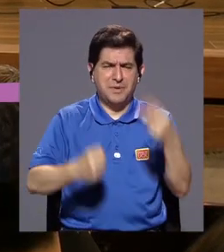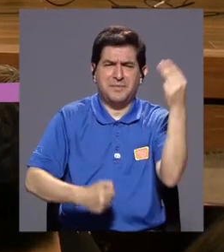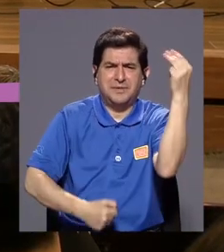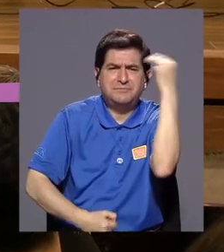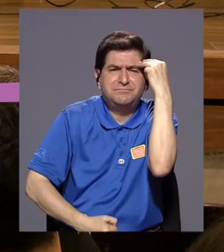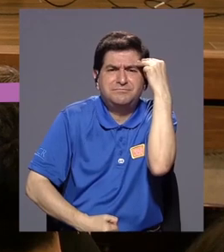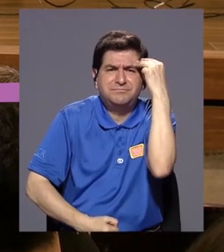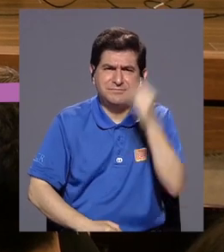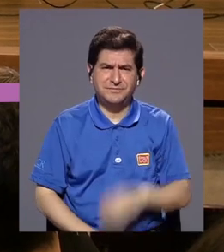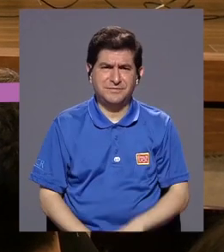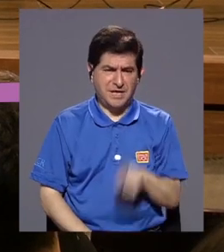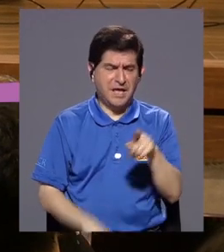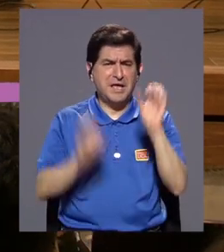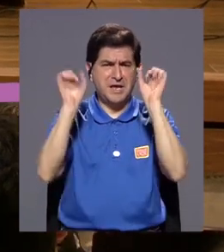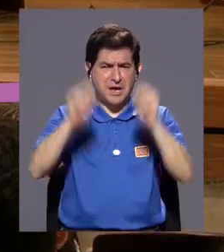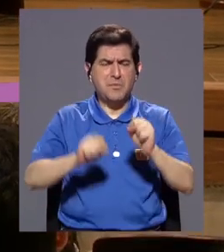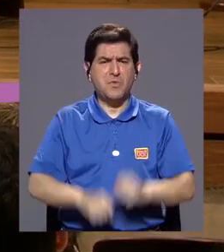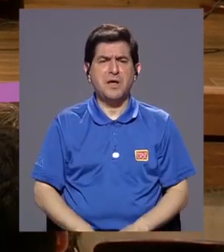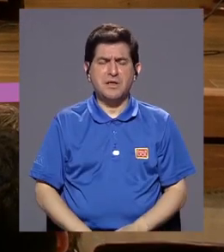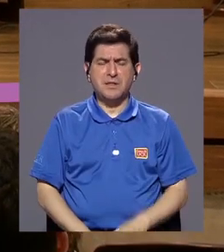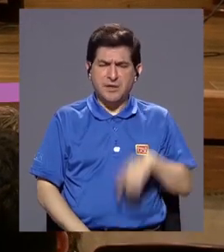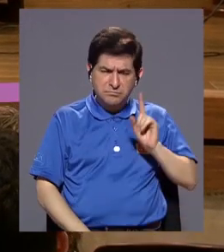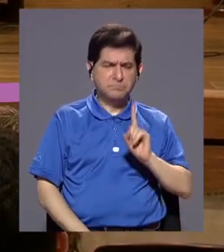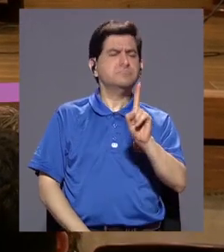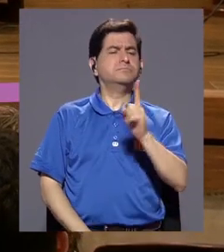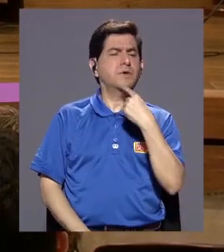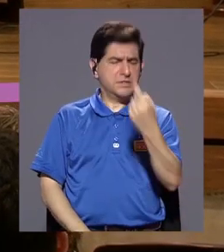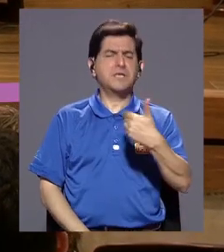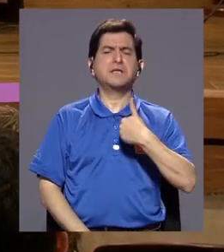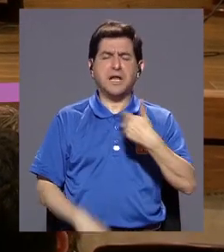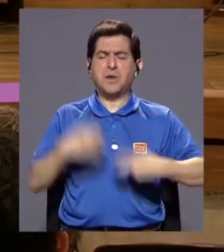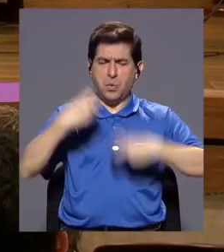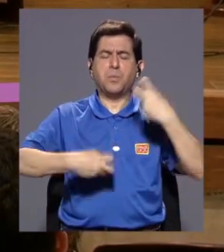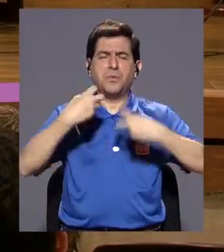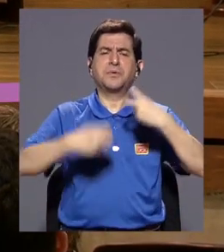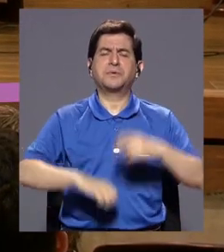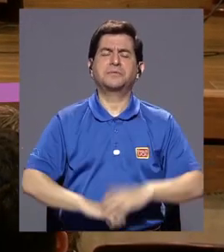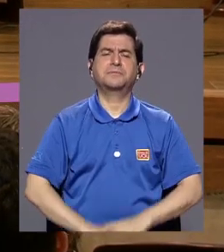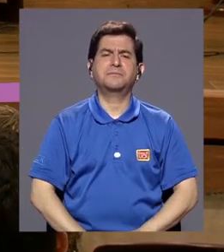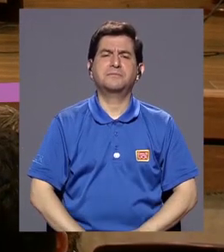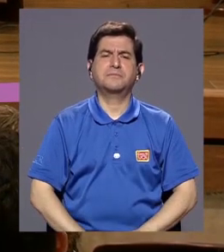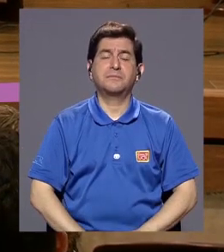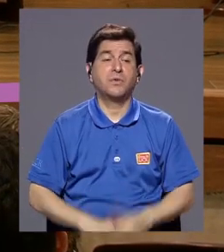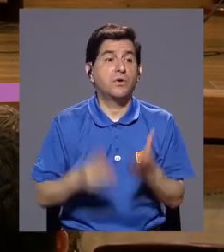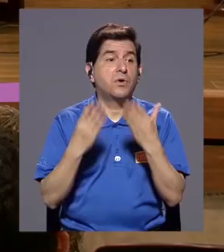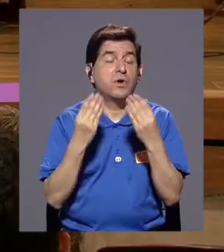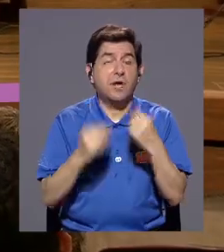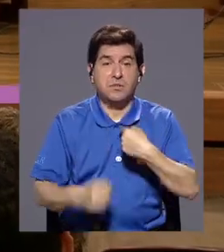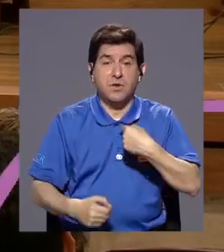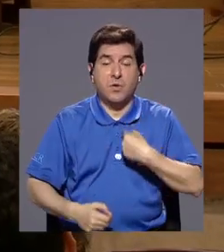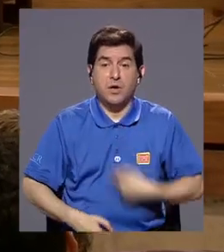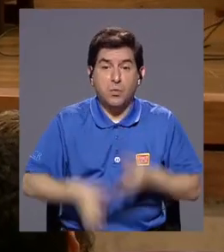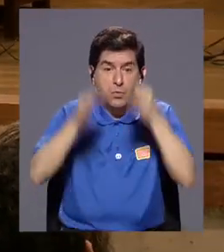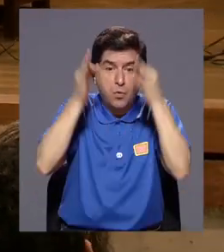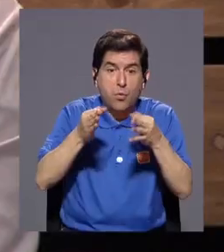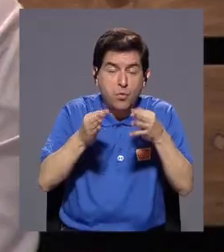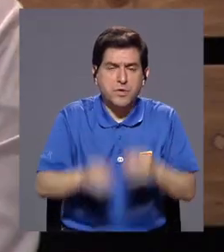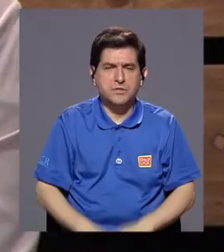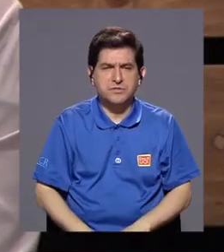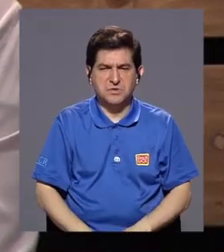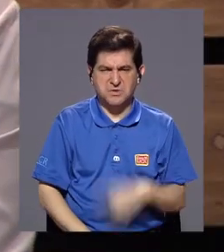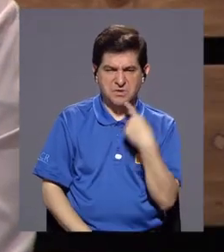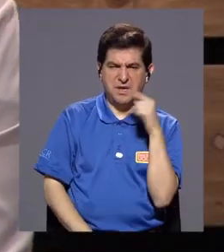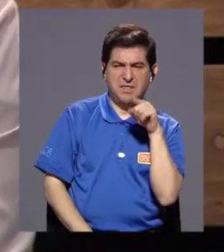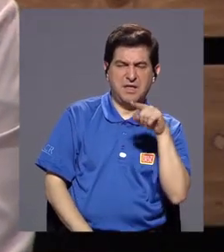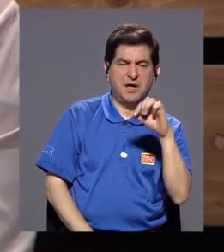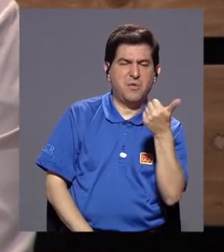atreva a pasar al frente y decir que lo tiene, porque da miedo ser juzgado, ser tratado de loco. Yo